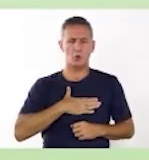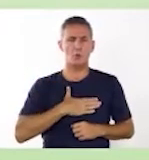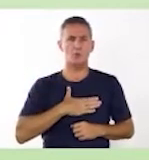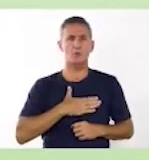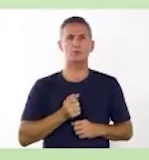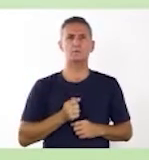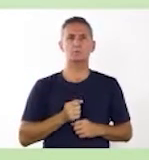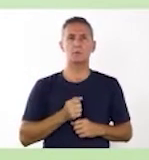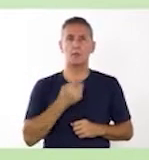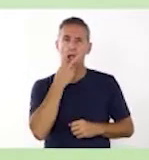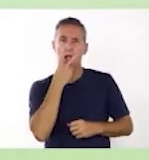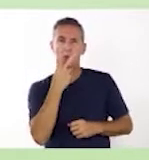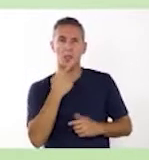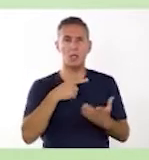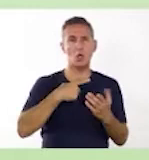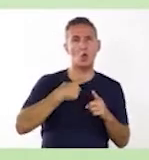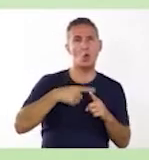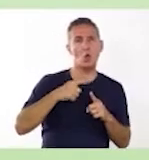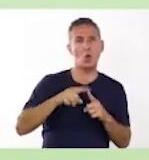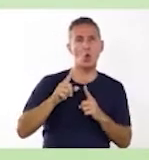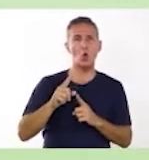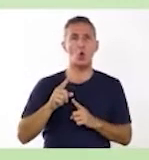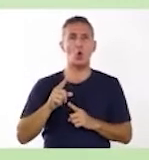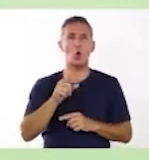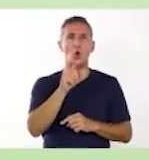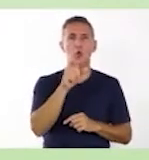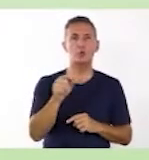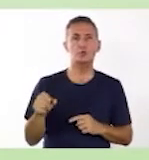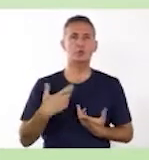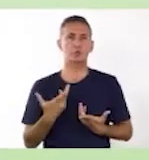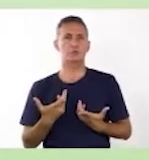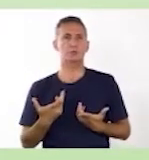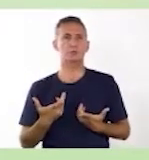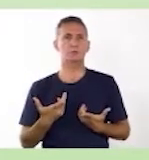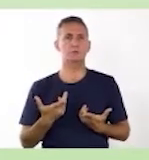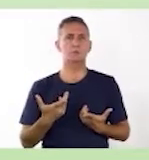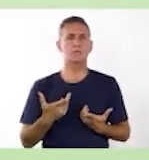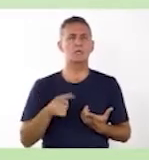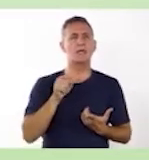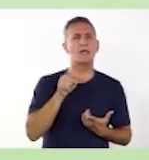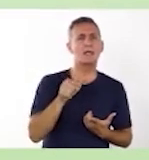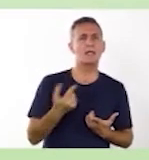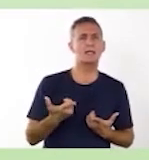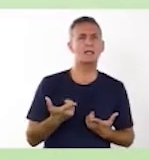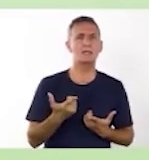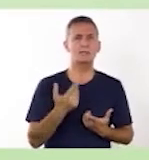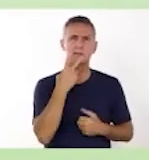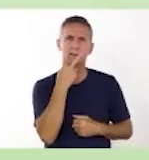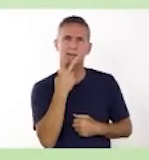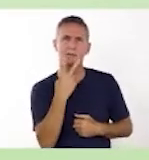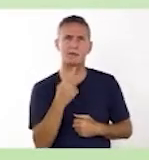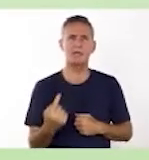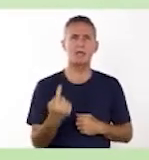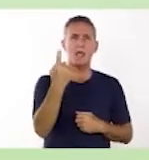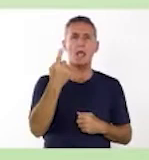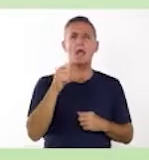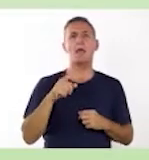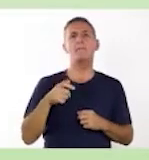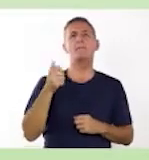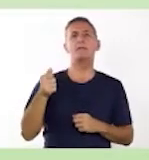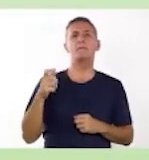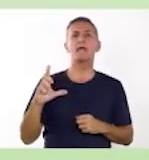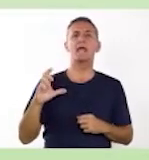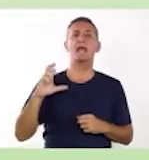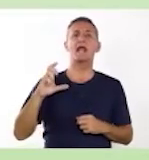propio. Seguimos viendo otros de los personajes. Casi todos estos personajes van a salir, ¿dónde? En ese